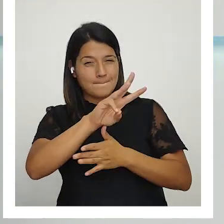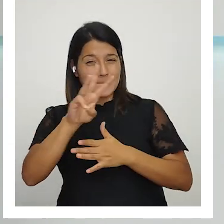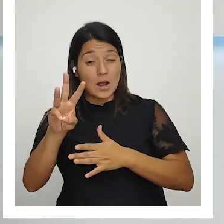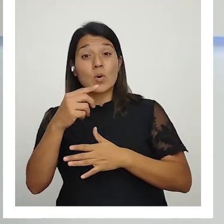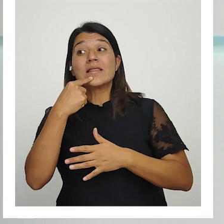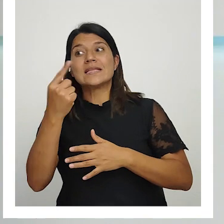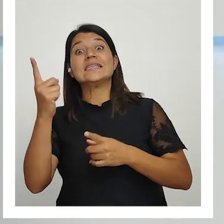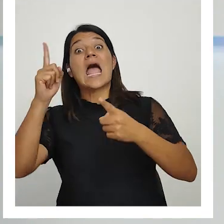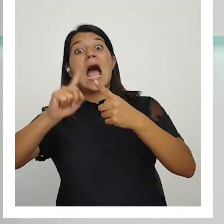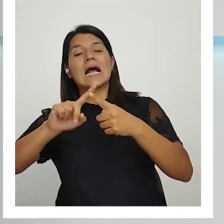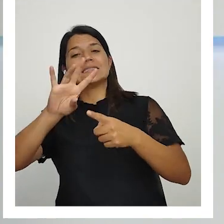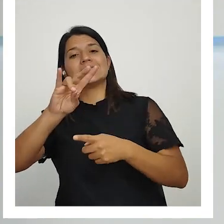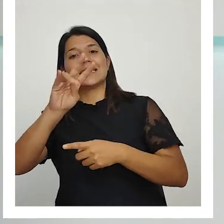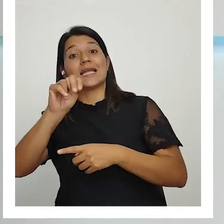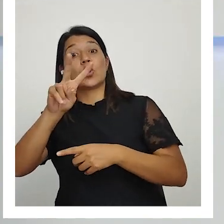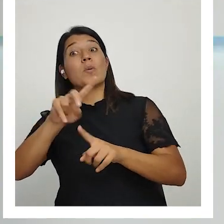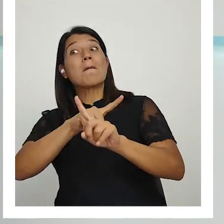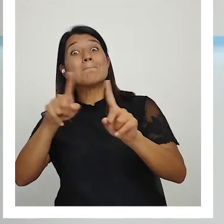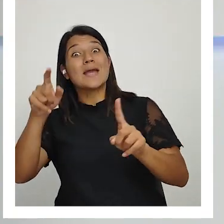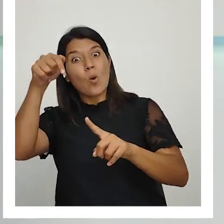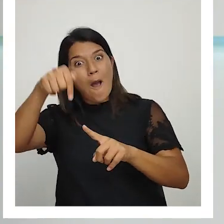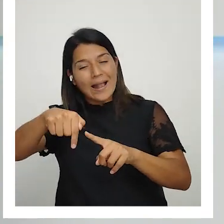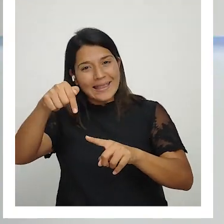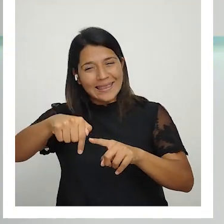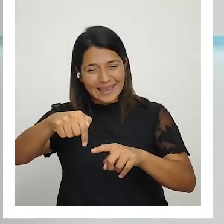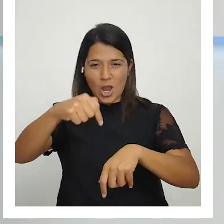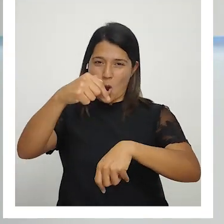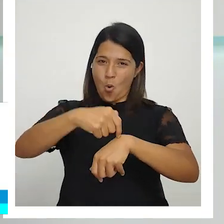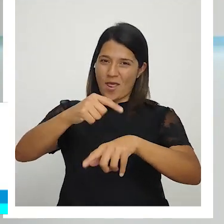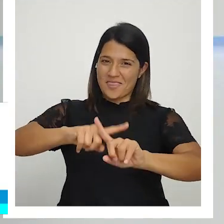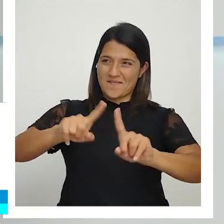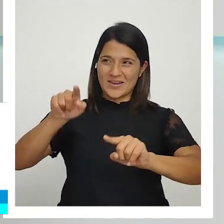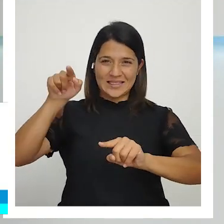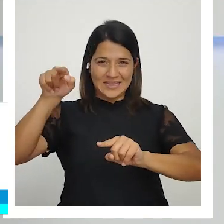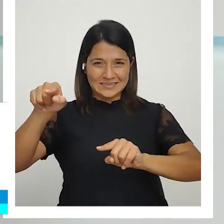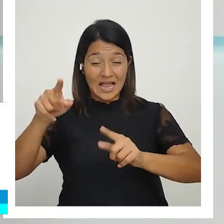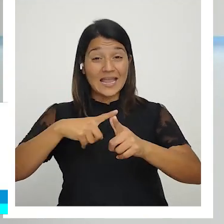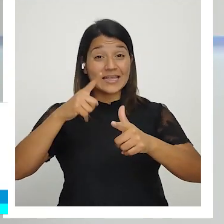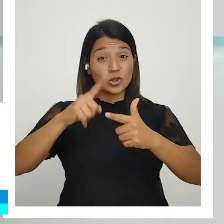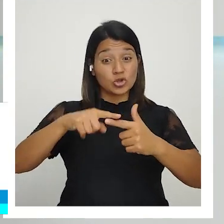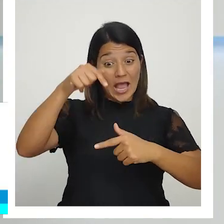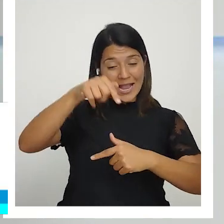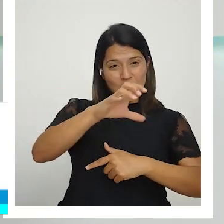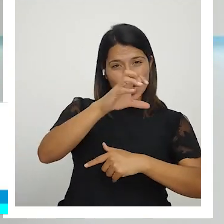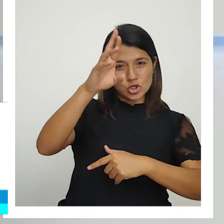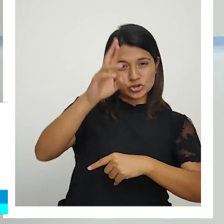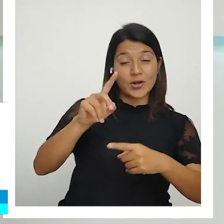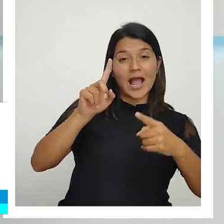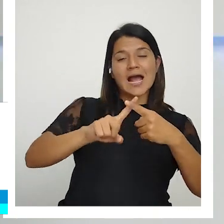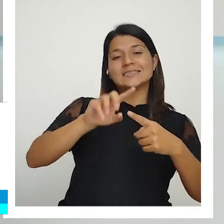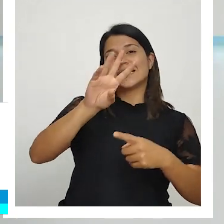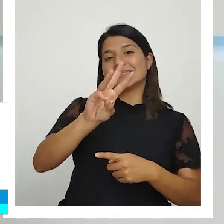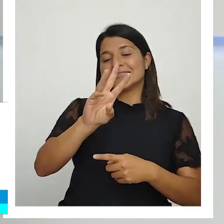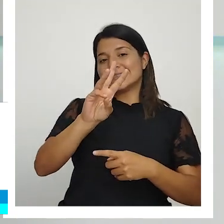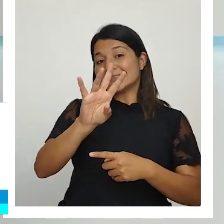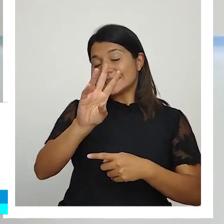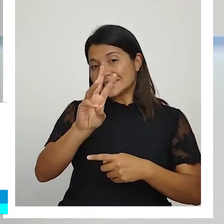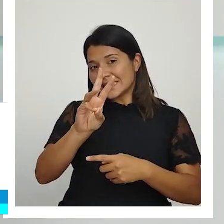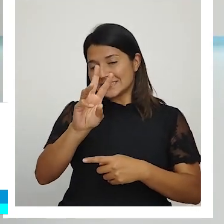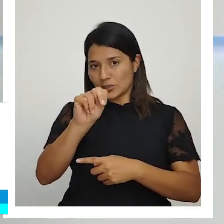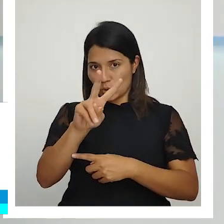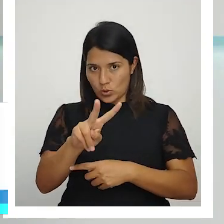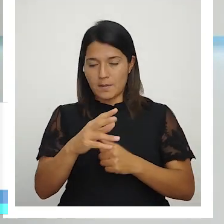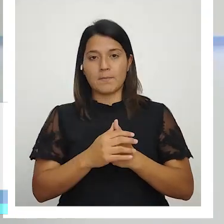por diferencia horaria, el 6 de noviembre. Ahora, le comentaba al principio que son más de 165 países y territorios los que